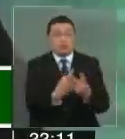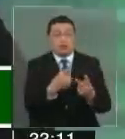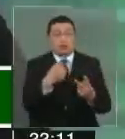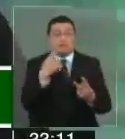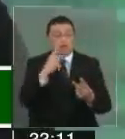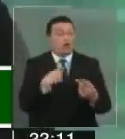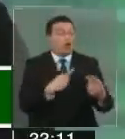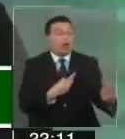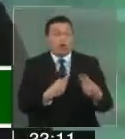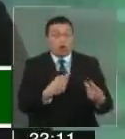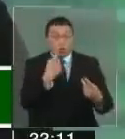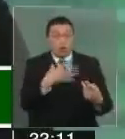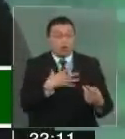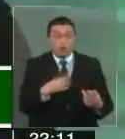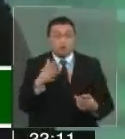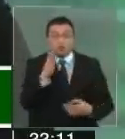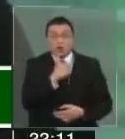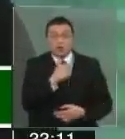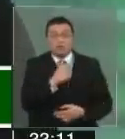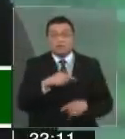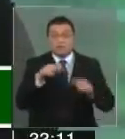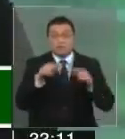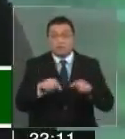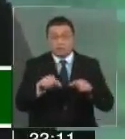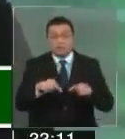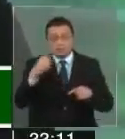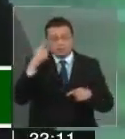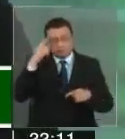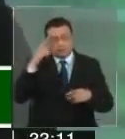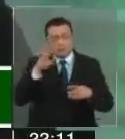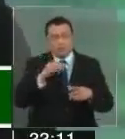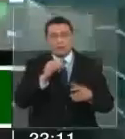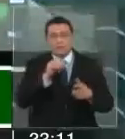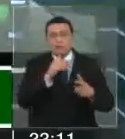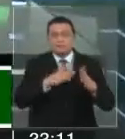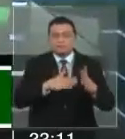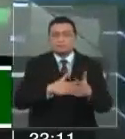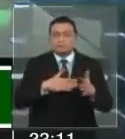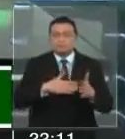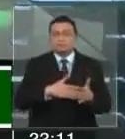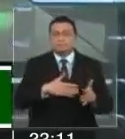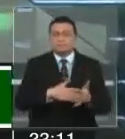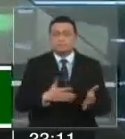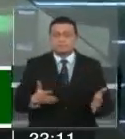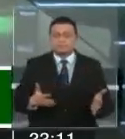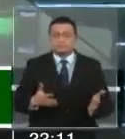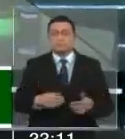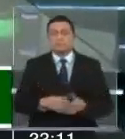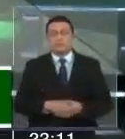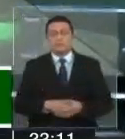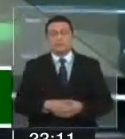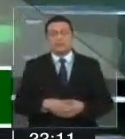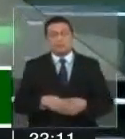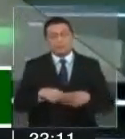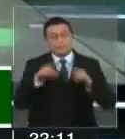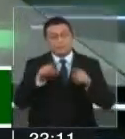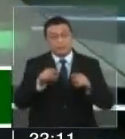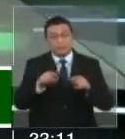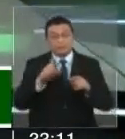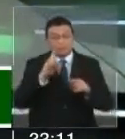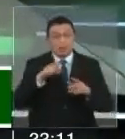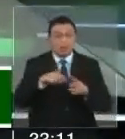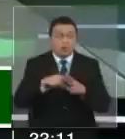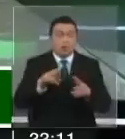estos nuestros en el fondo. Entonces estaba esta como petitorio en el fondo, de algún modo. Y entre esta